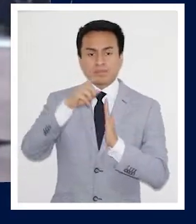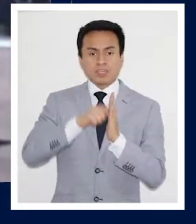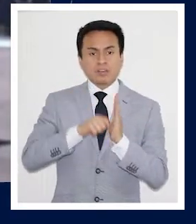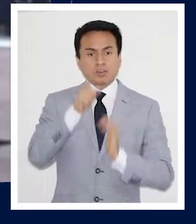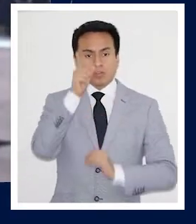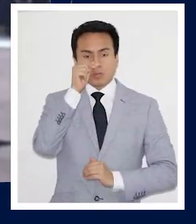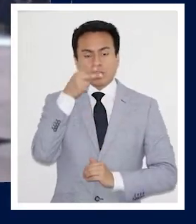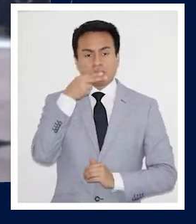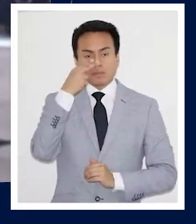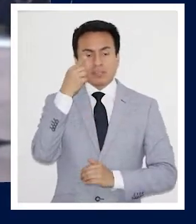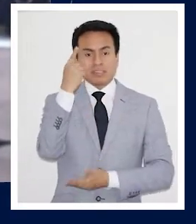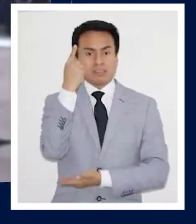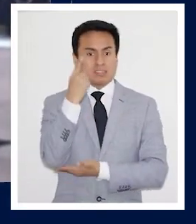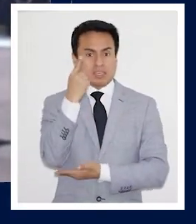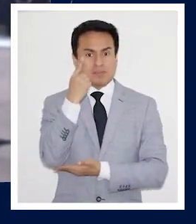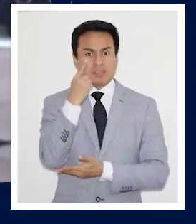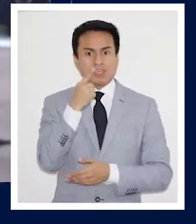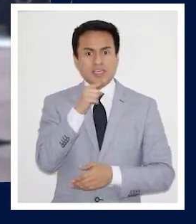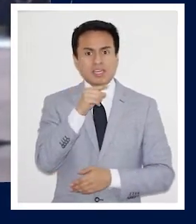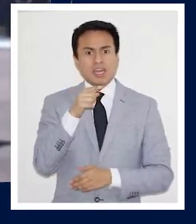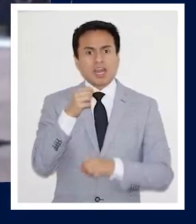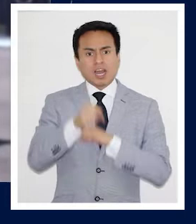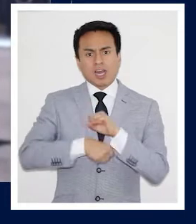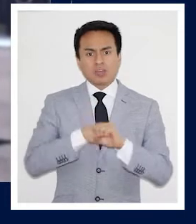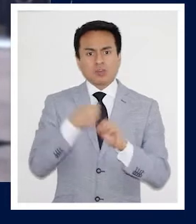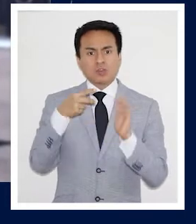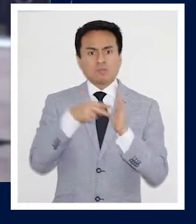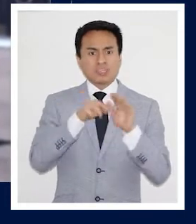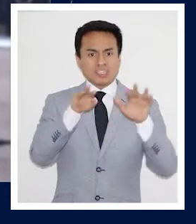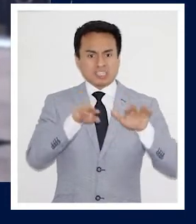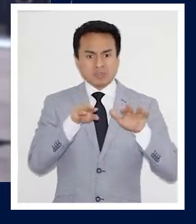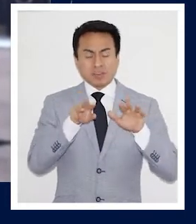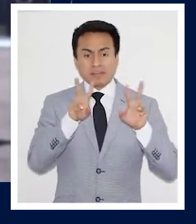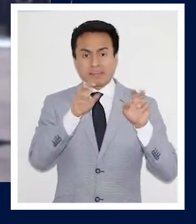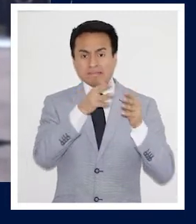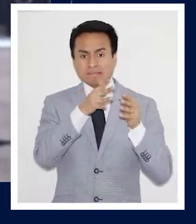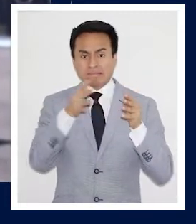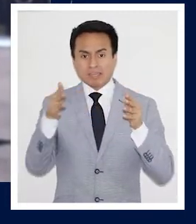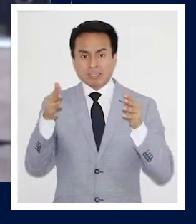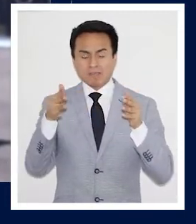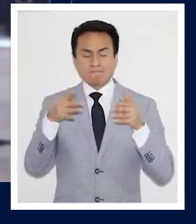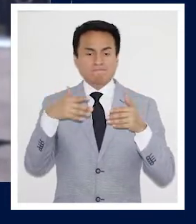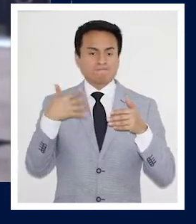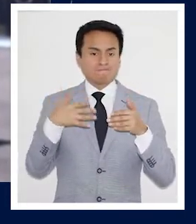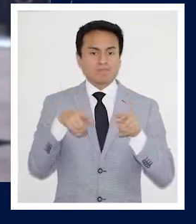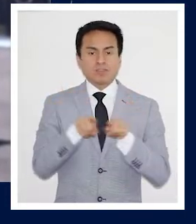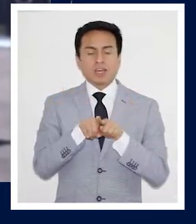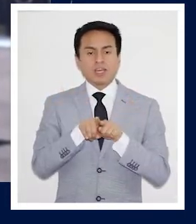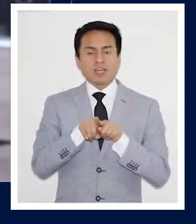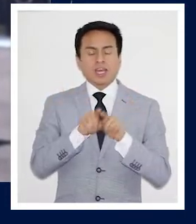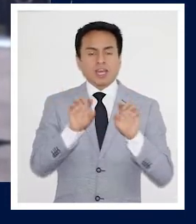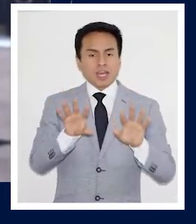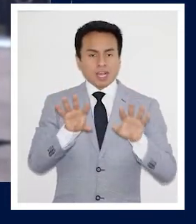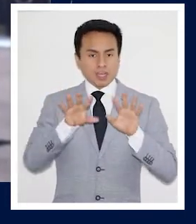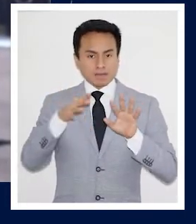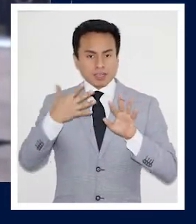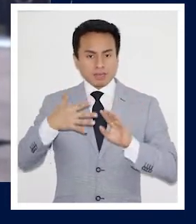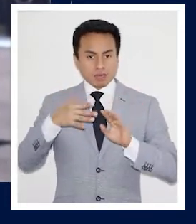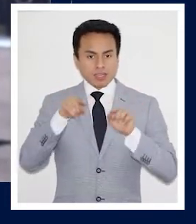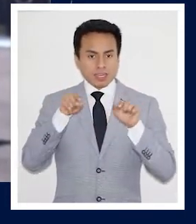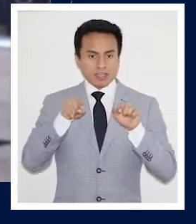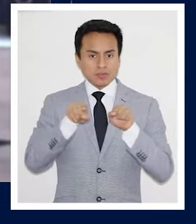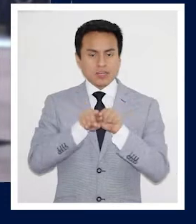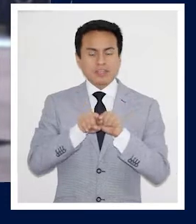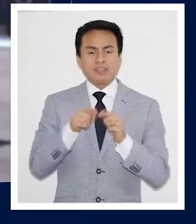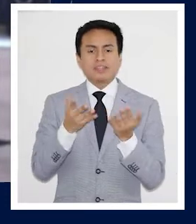país en los meses de octubre, noviembre, diciembre y que siguieron desde el año 2019 en adelante, se puso de relieve